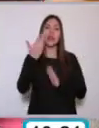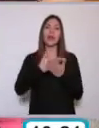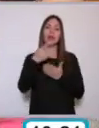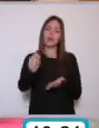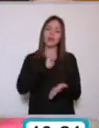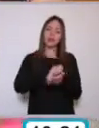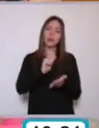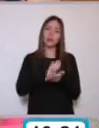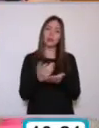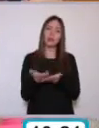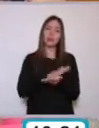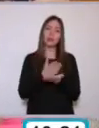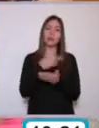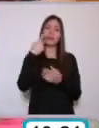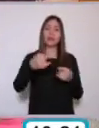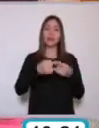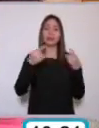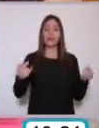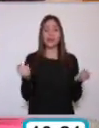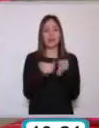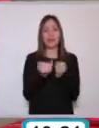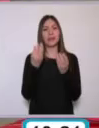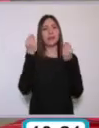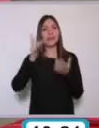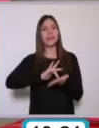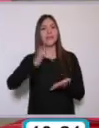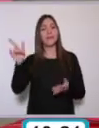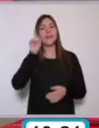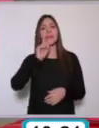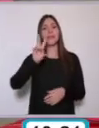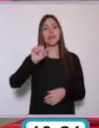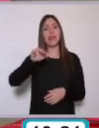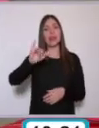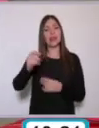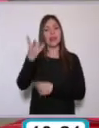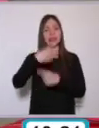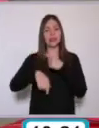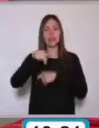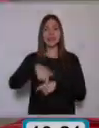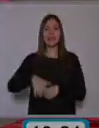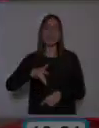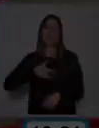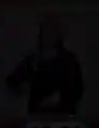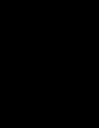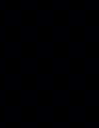nuestra también. Muchísimas Gracias, gracias, Pam, Vania, gracias, definitivamente chicos. por estar aquí con nosotros. Siempre es un orgullo, pero hoy más.